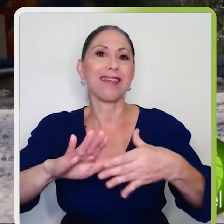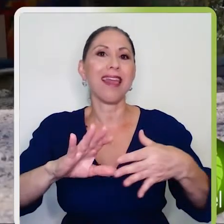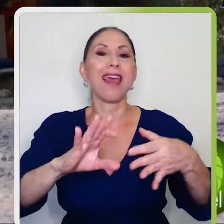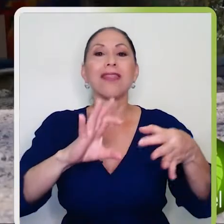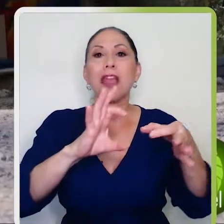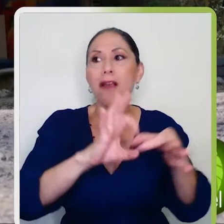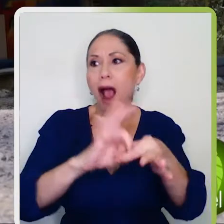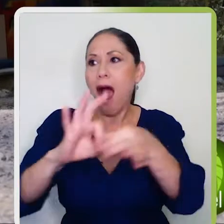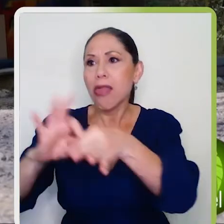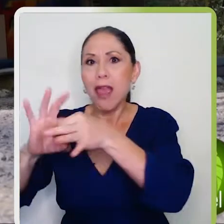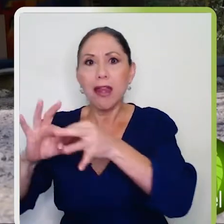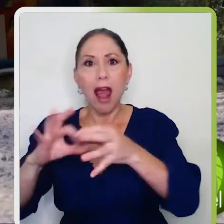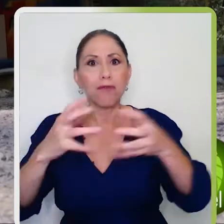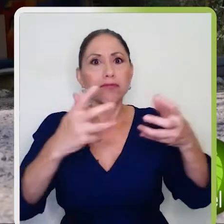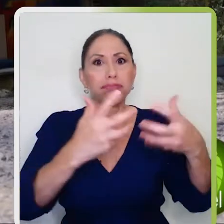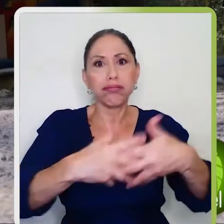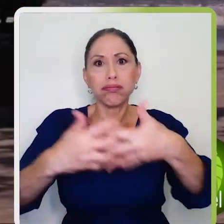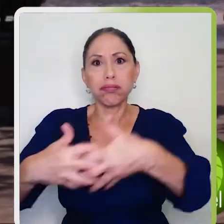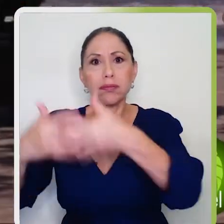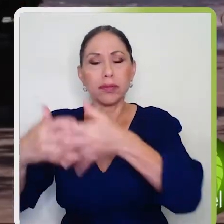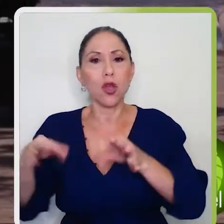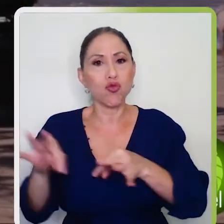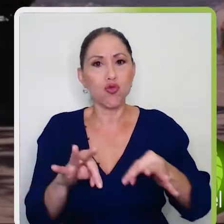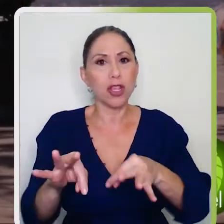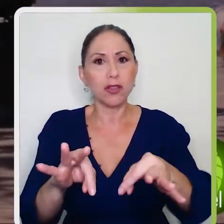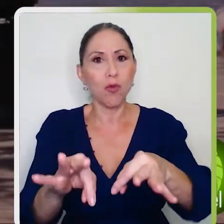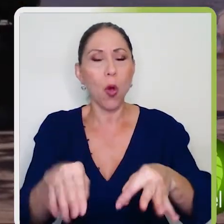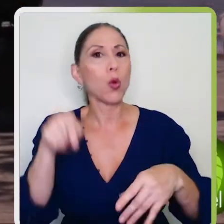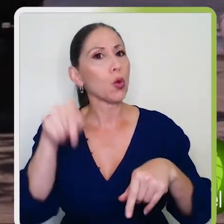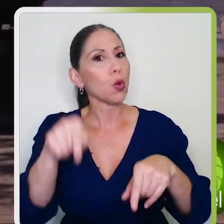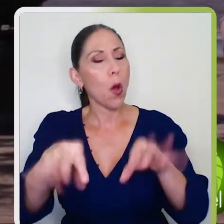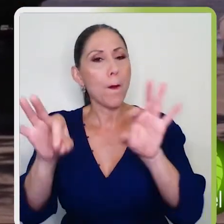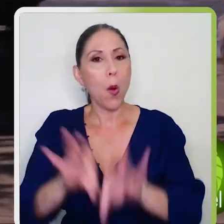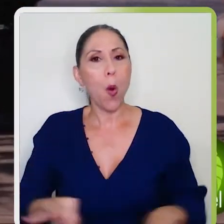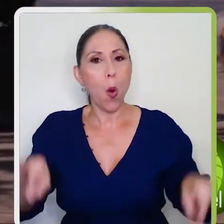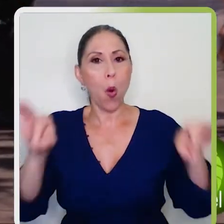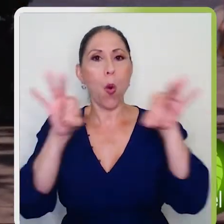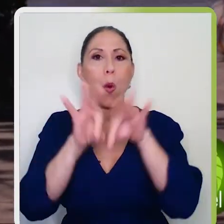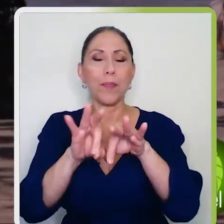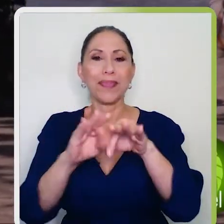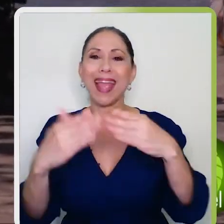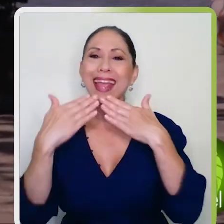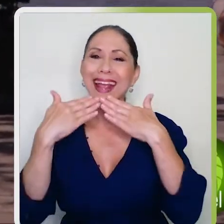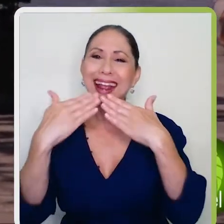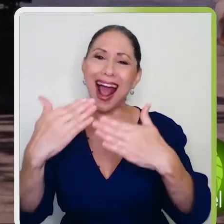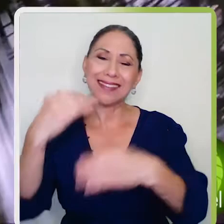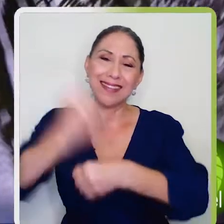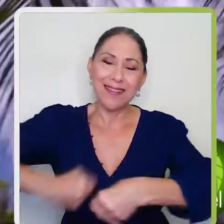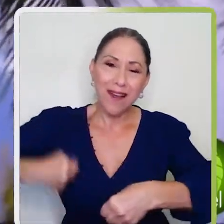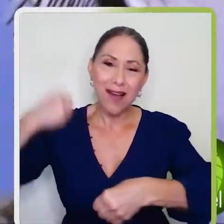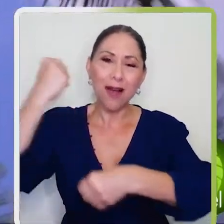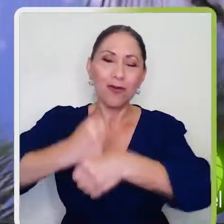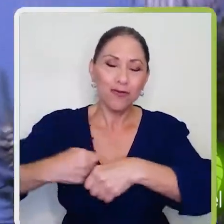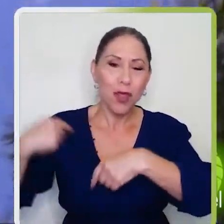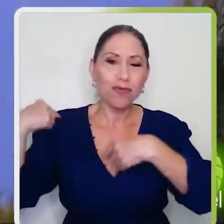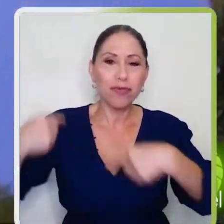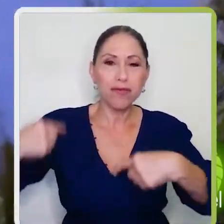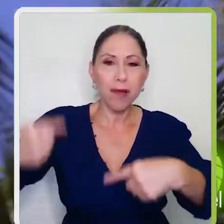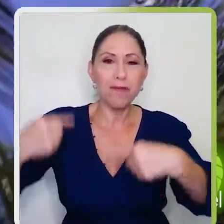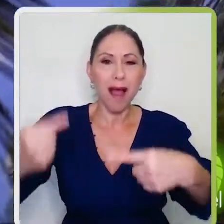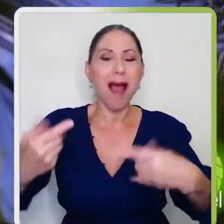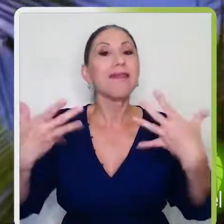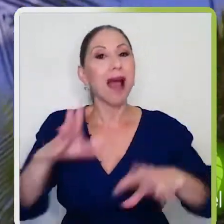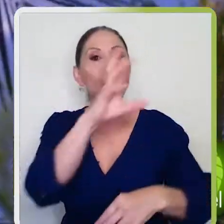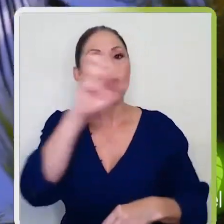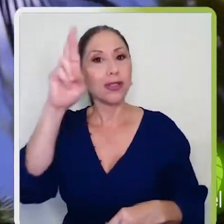turismo. De ahí es uno de los principios más importantes y gracias a todo el trabajo que se ha venido haciendo, Costa Rica